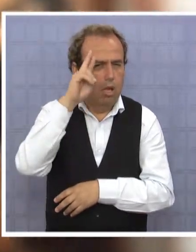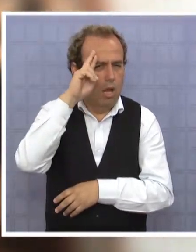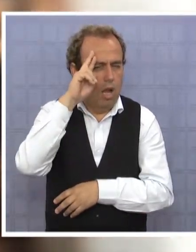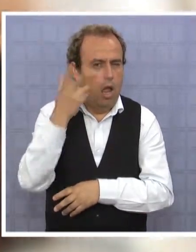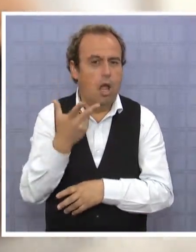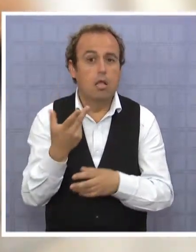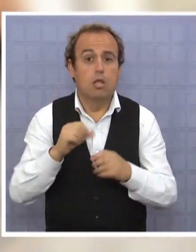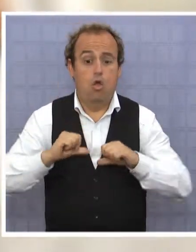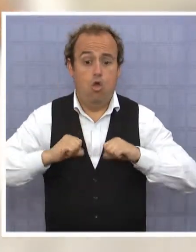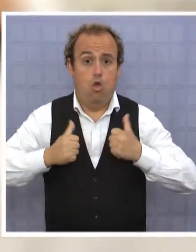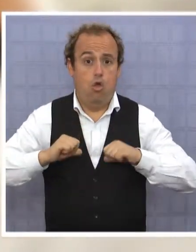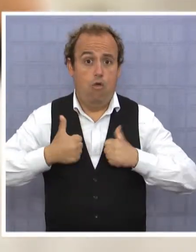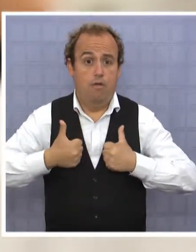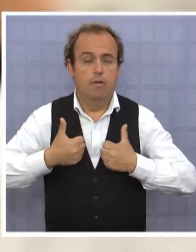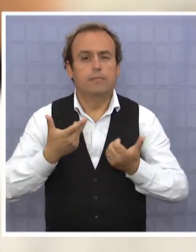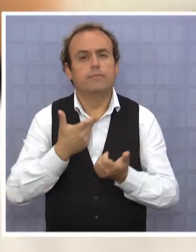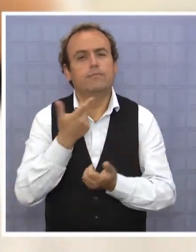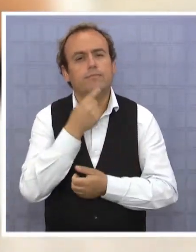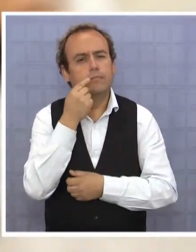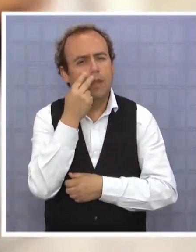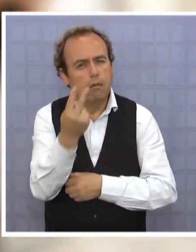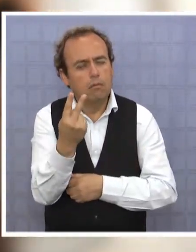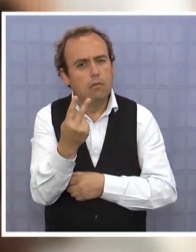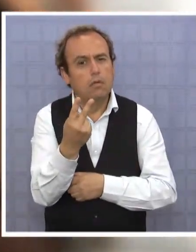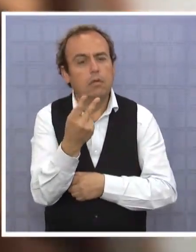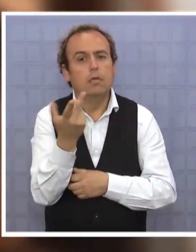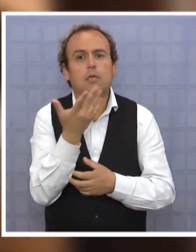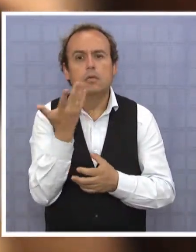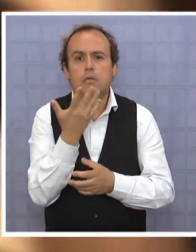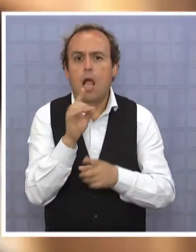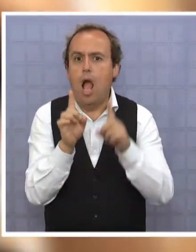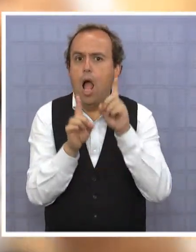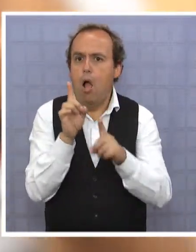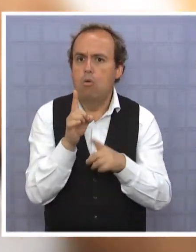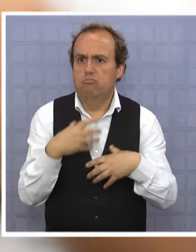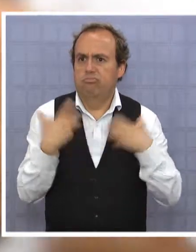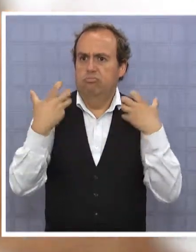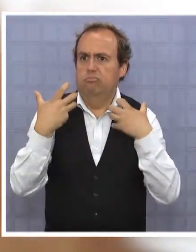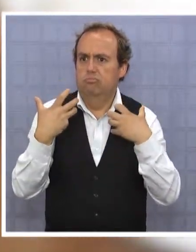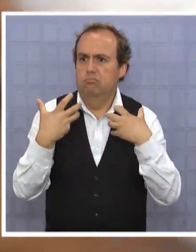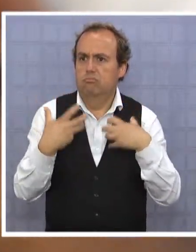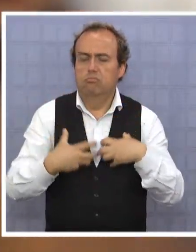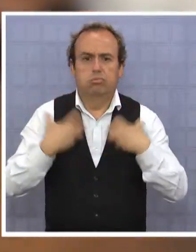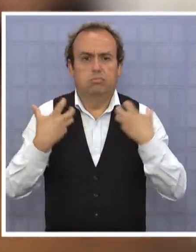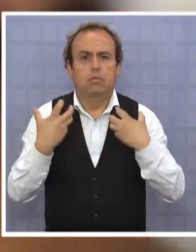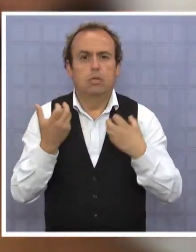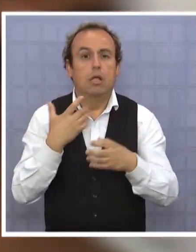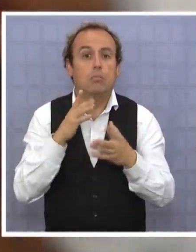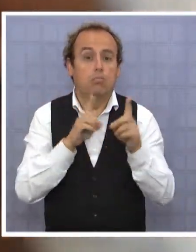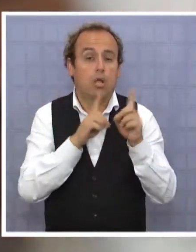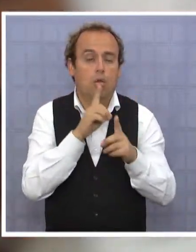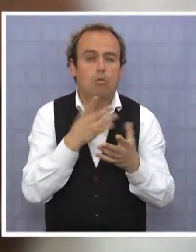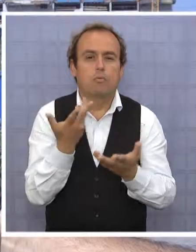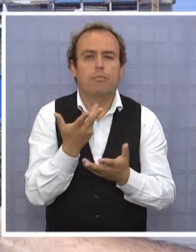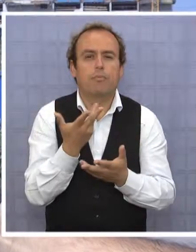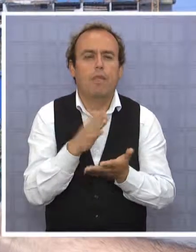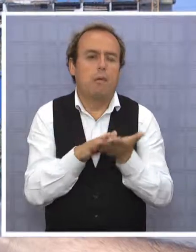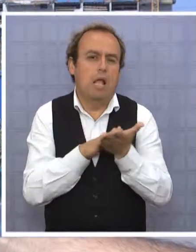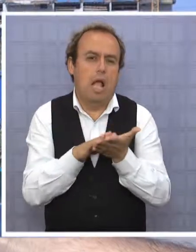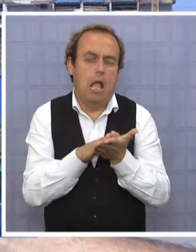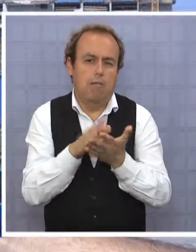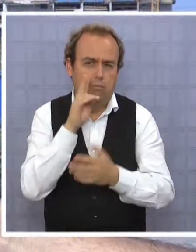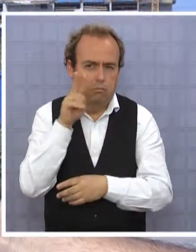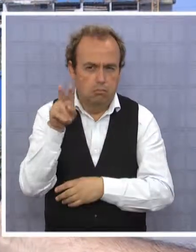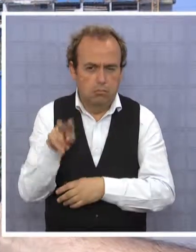en el caso de los adolescentes debemos prestar atención a la irritabilidad ya los llamados gestos suicidas por